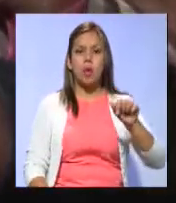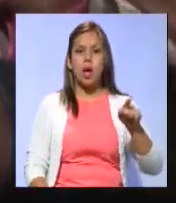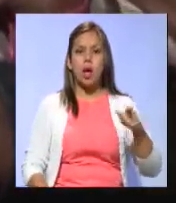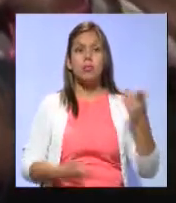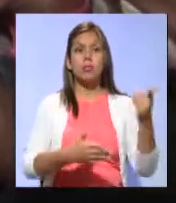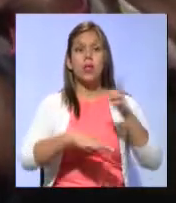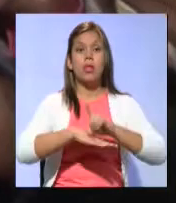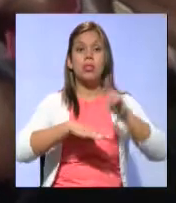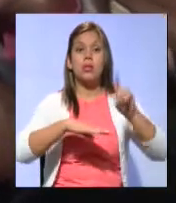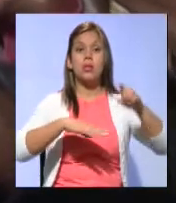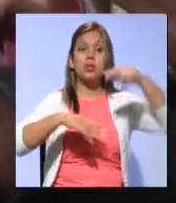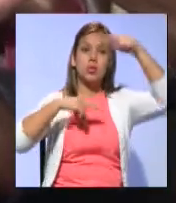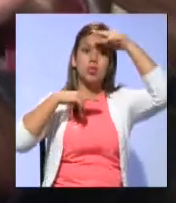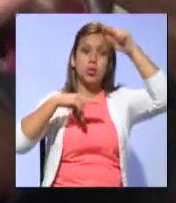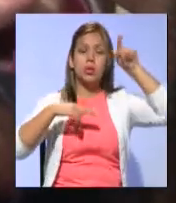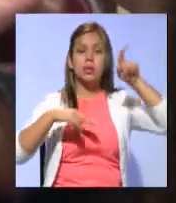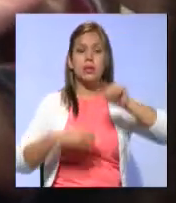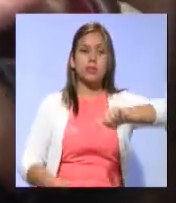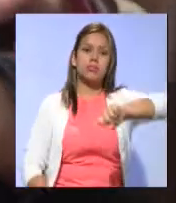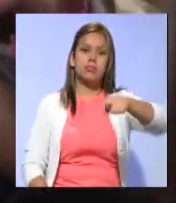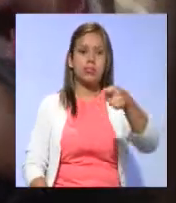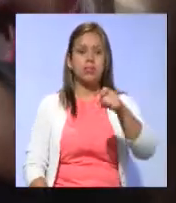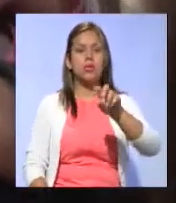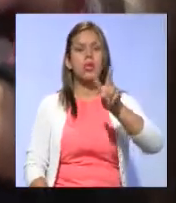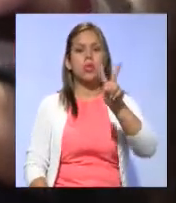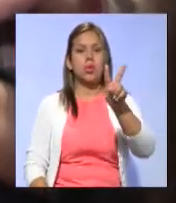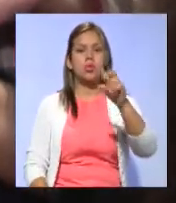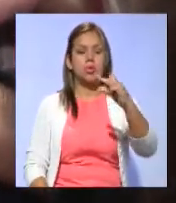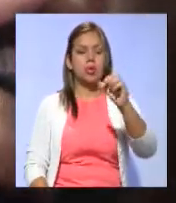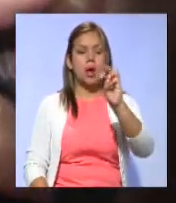Dirección Nacional de Noticias de Gama TV.